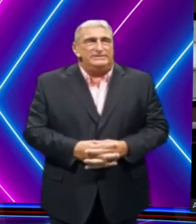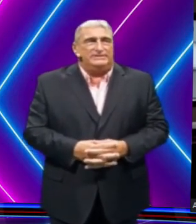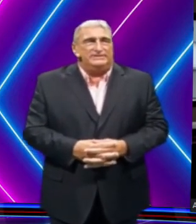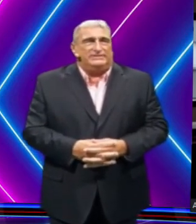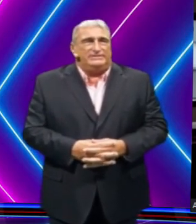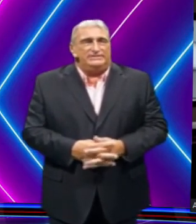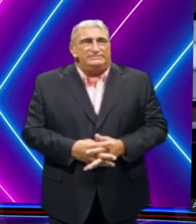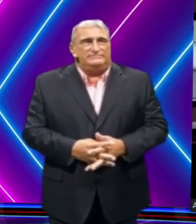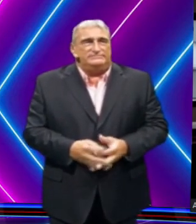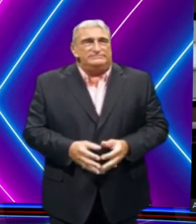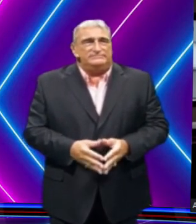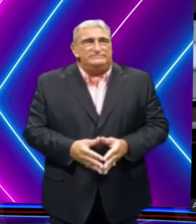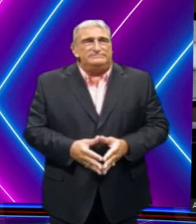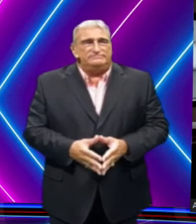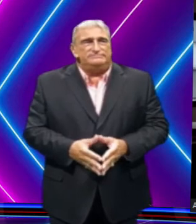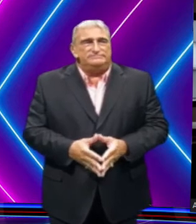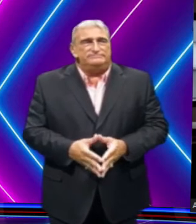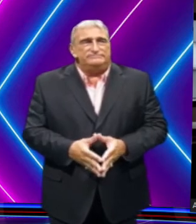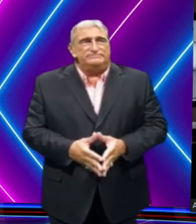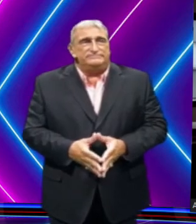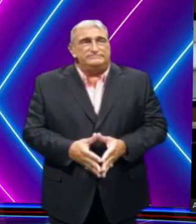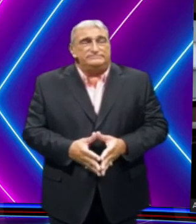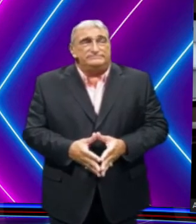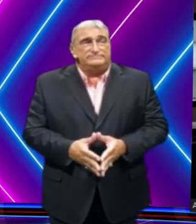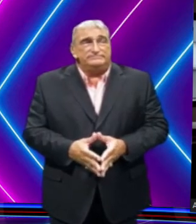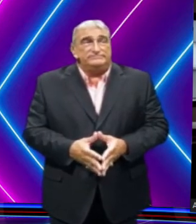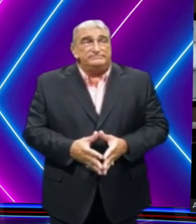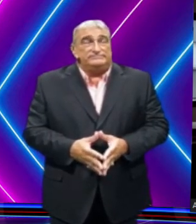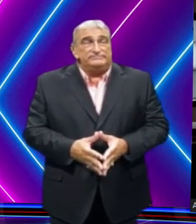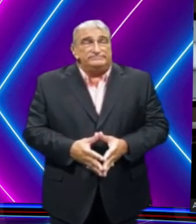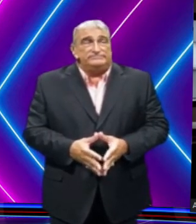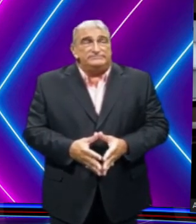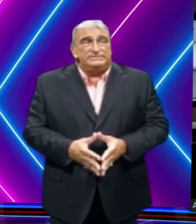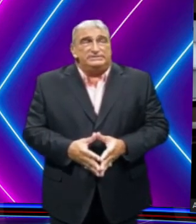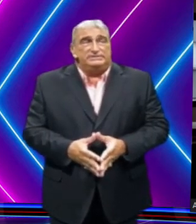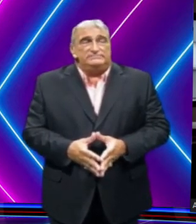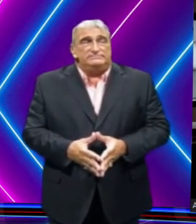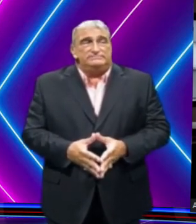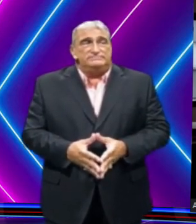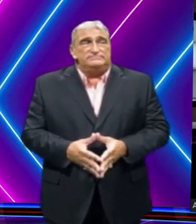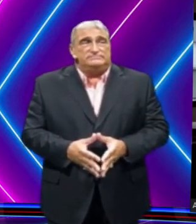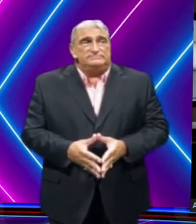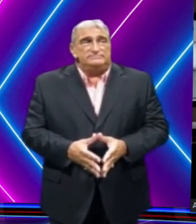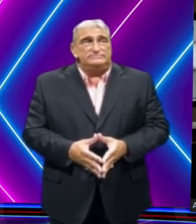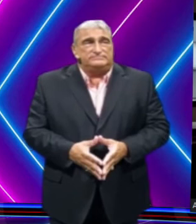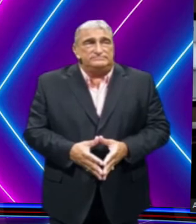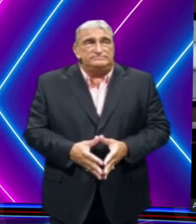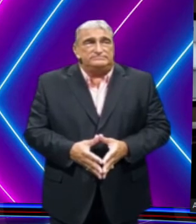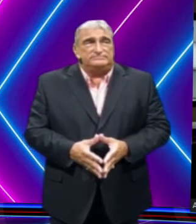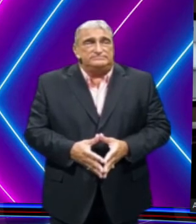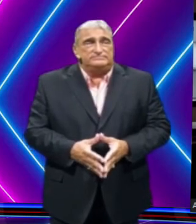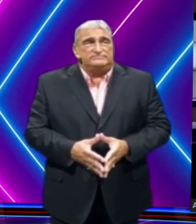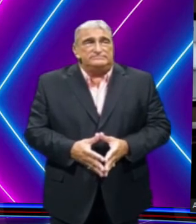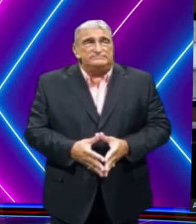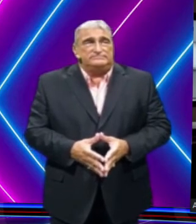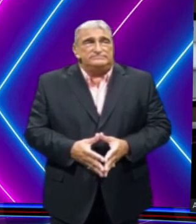a un lugar como juez de cualquier instancia, Y hermano, que sea parte del Poder